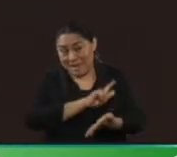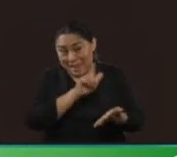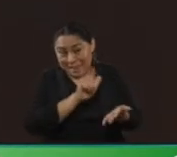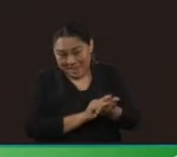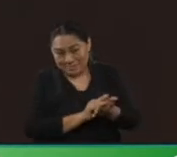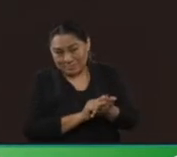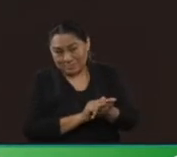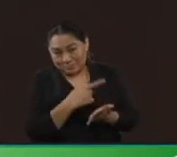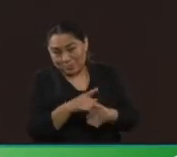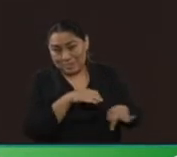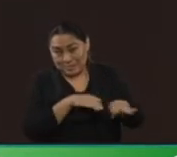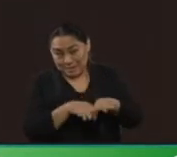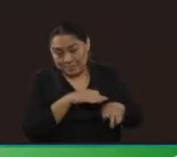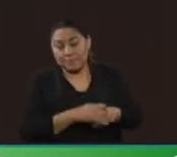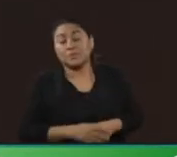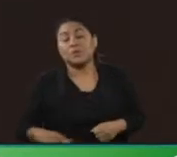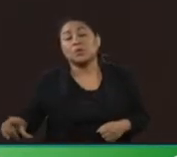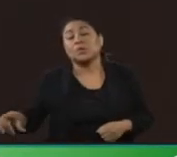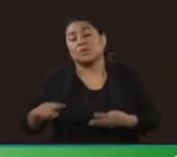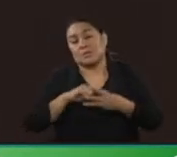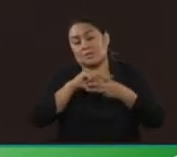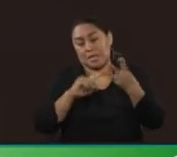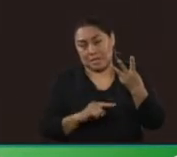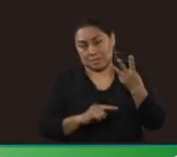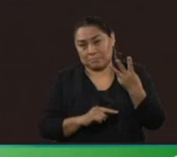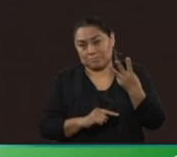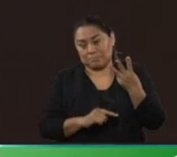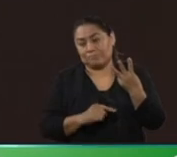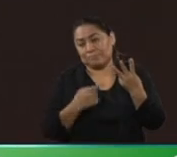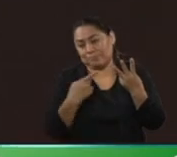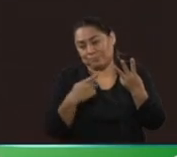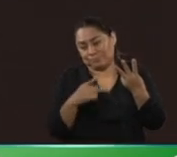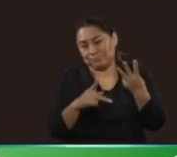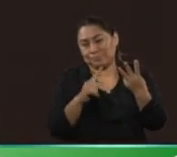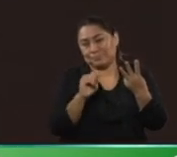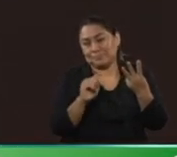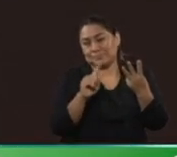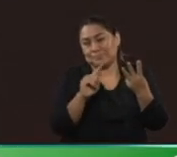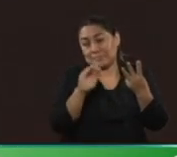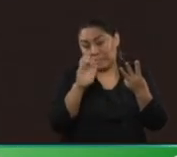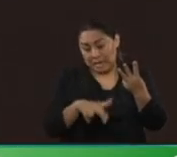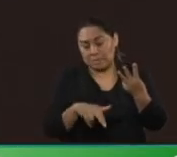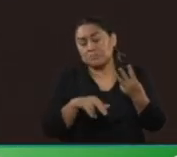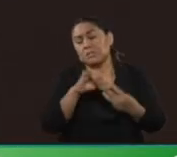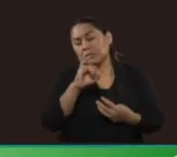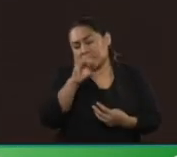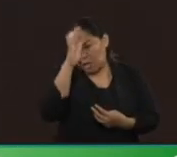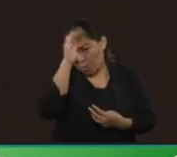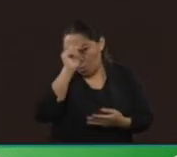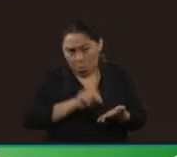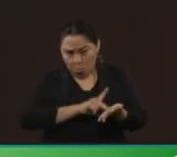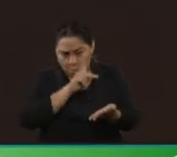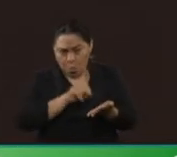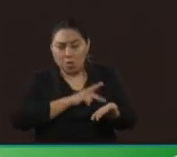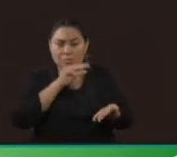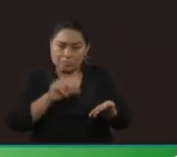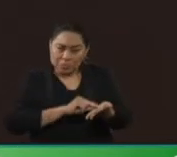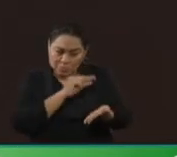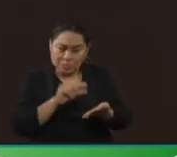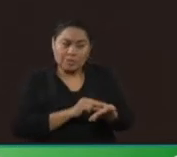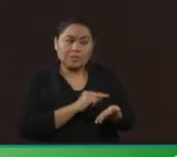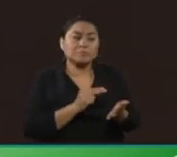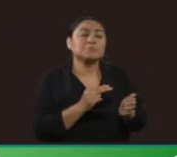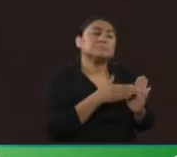laboral los tres estados integrantes del teclan acordaron renovar el tratado y abrieron un